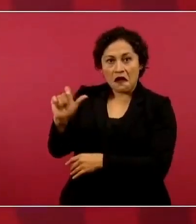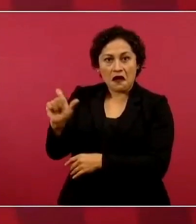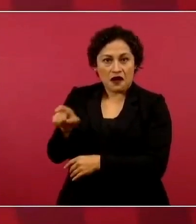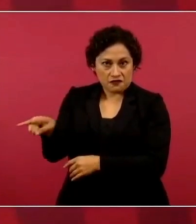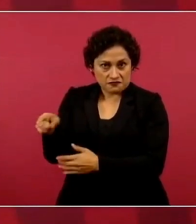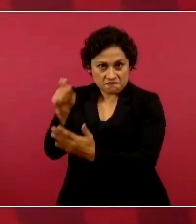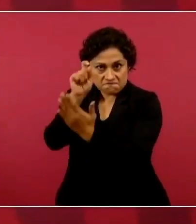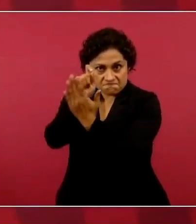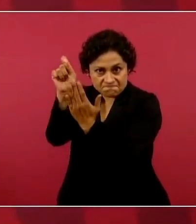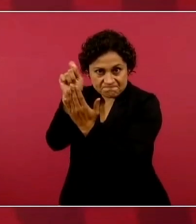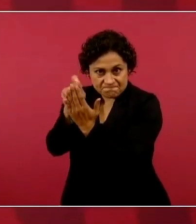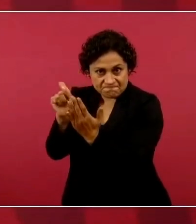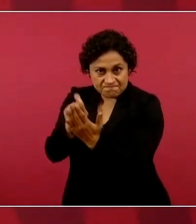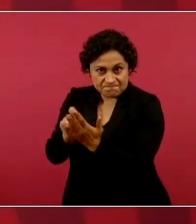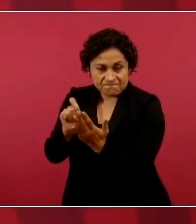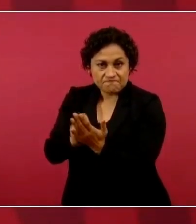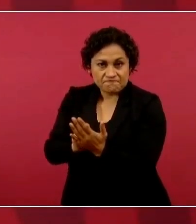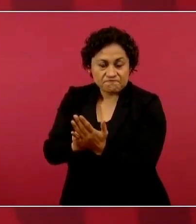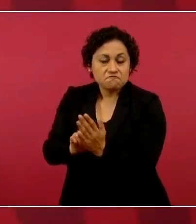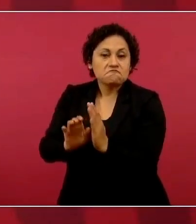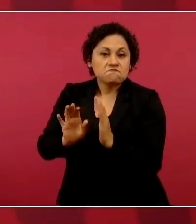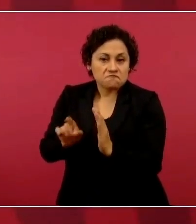Lo cuenta también Pedro